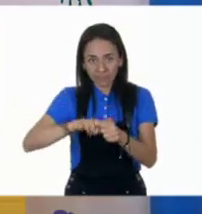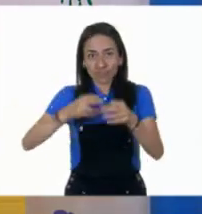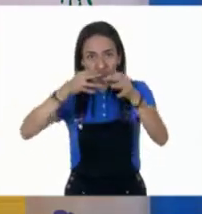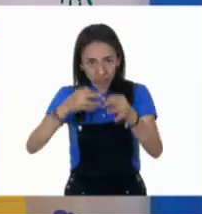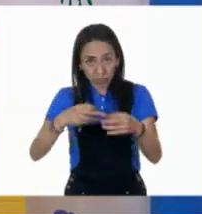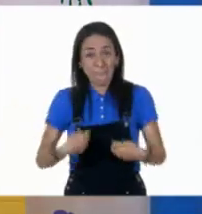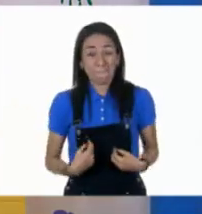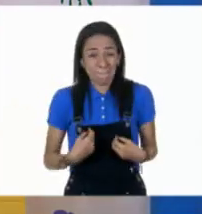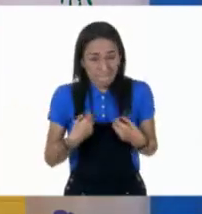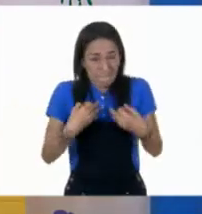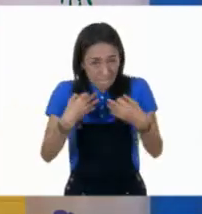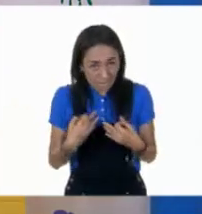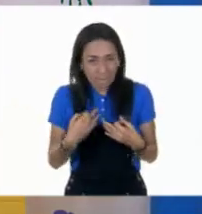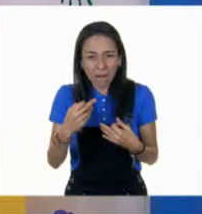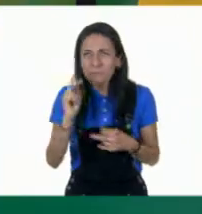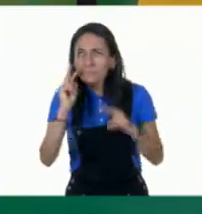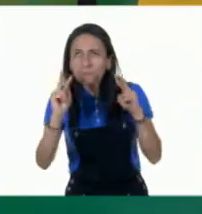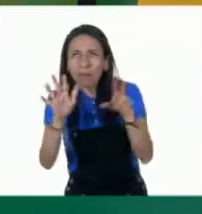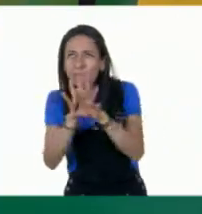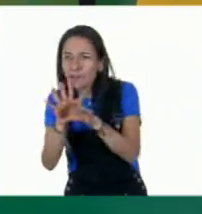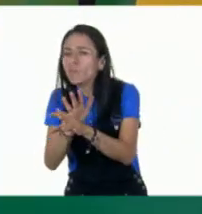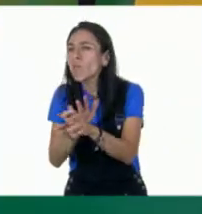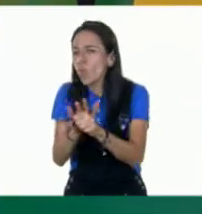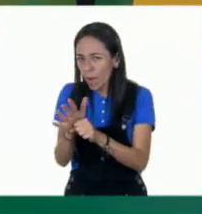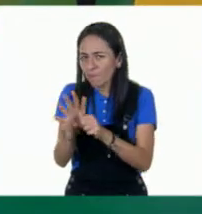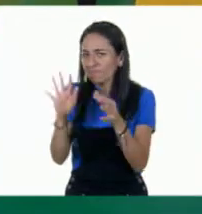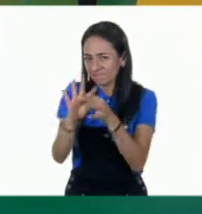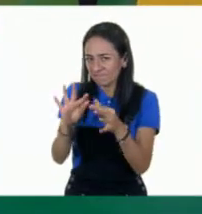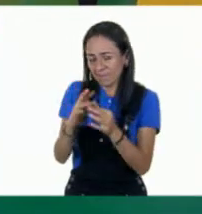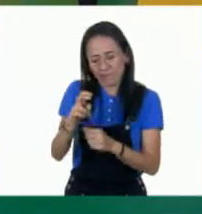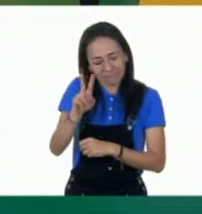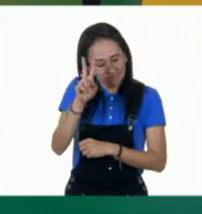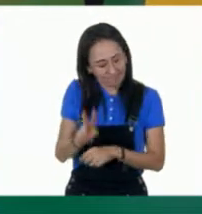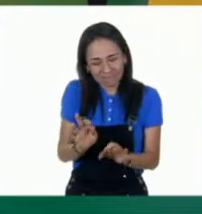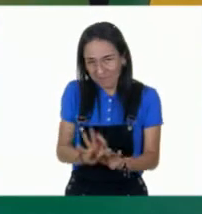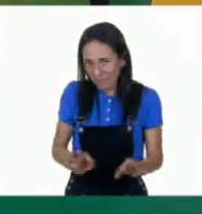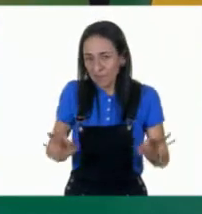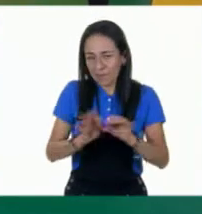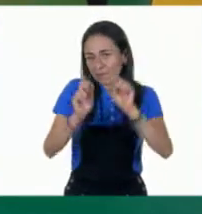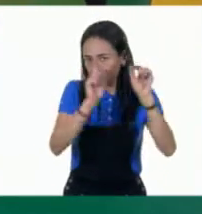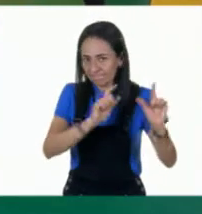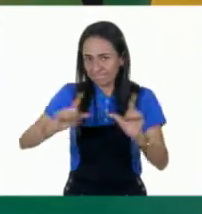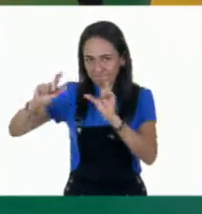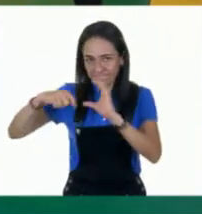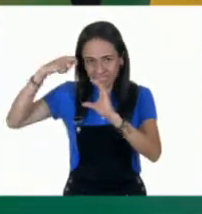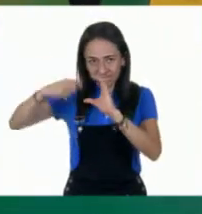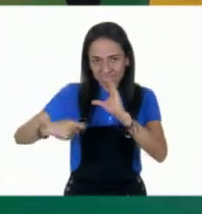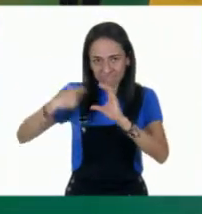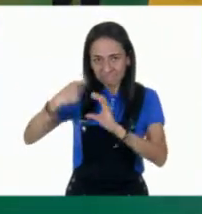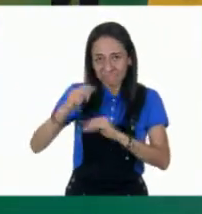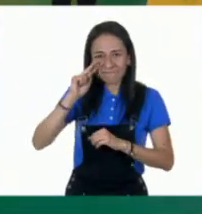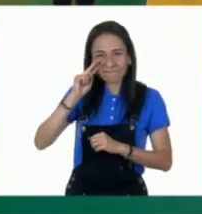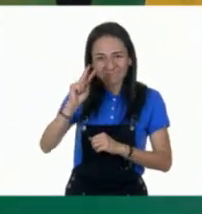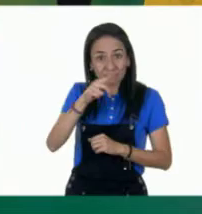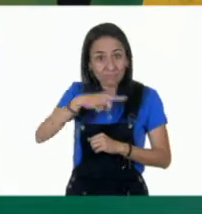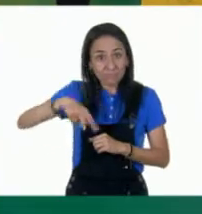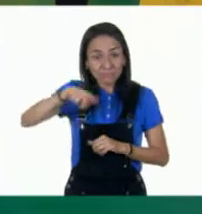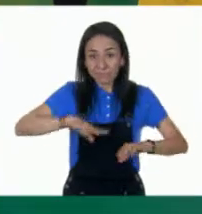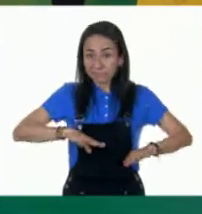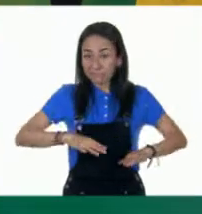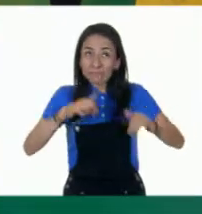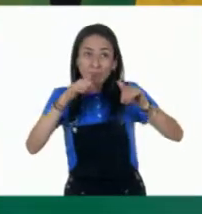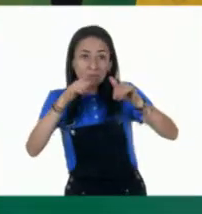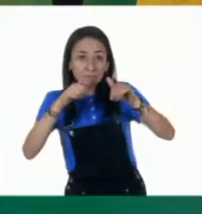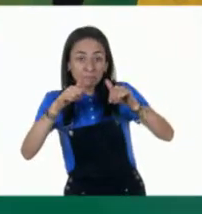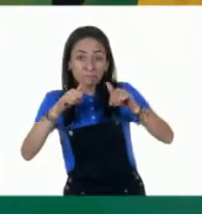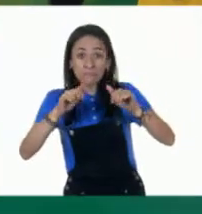lugar donde ellos viven, que eso es bien importante. Así es. Entonces, vamos a ver ese video. Presten mucha atención porque regresando vamos a platicar al